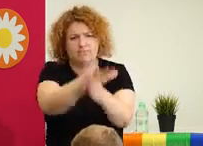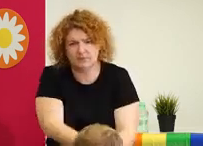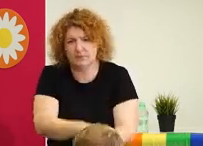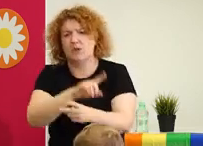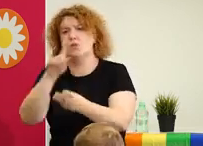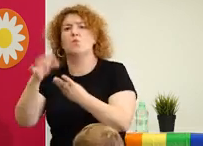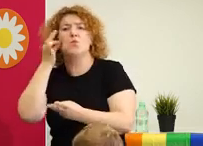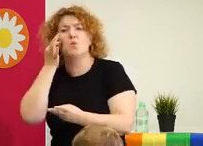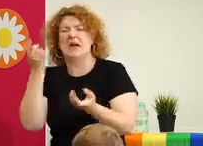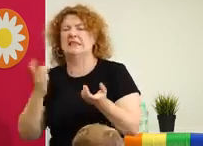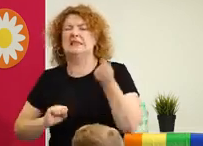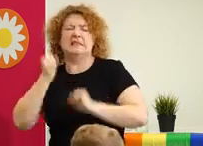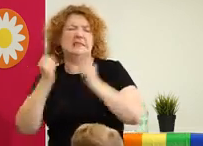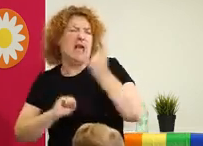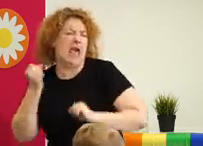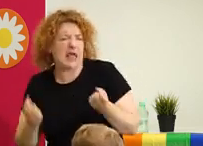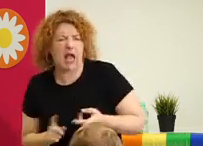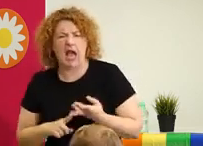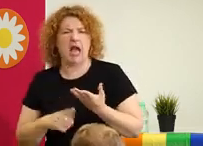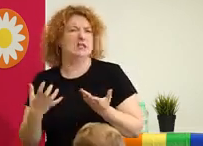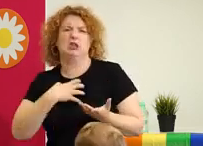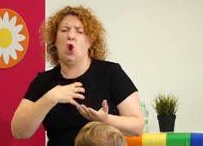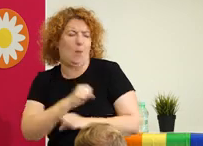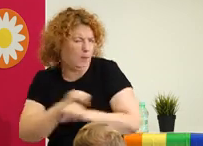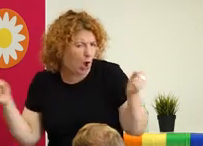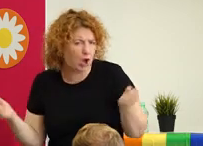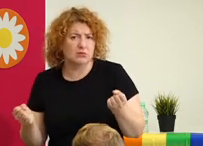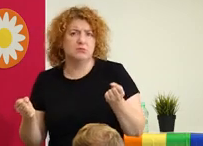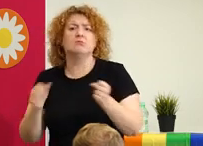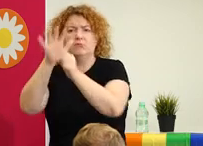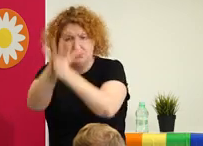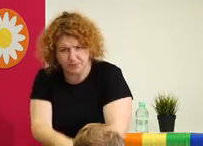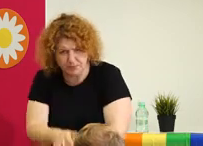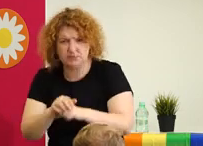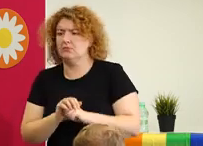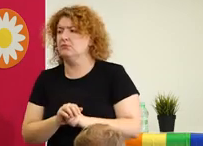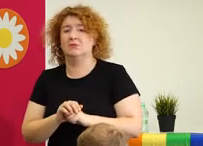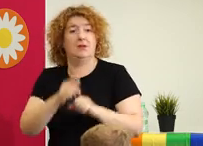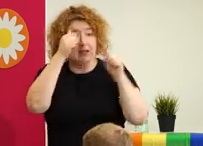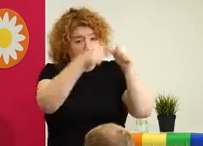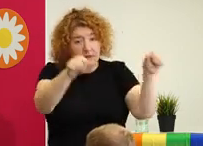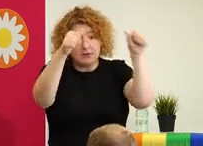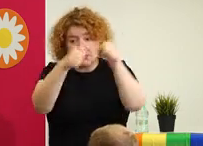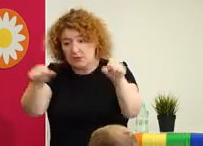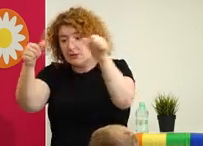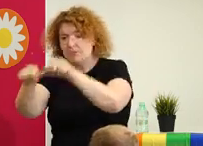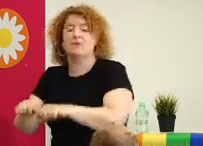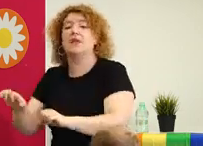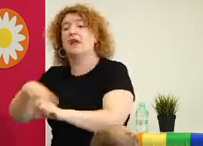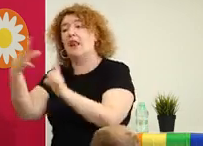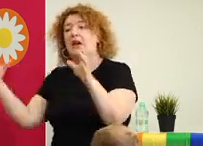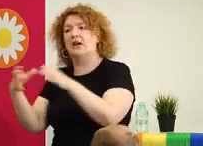Las mujeres son unas histéricas, unas incapaces. estereotipos que han caído sobre el colectivo